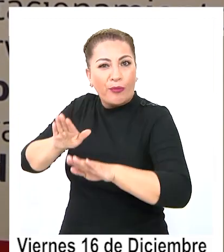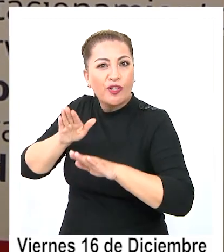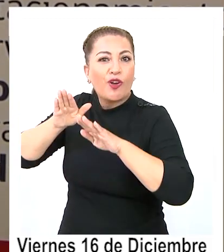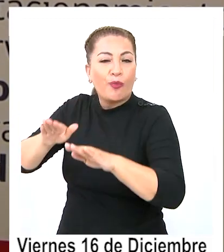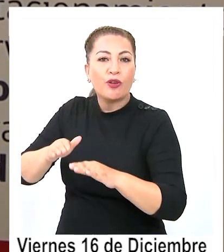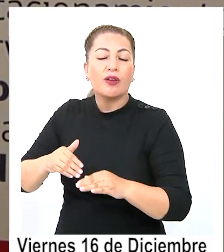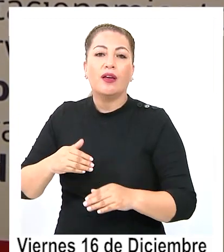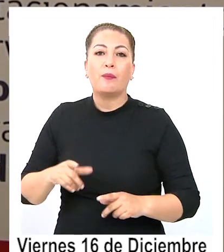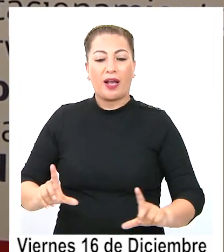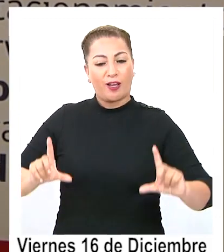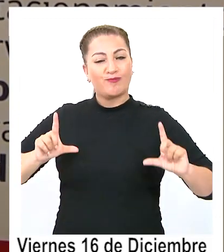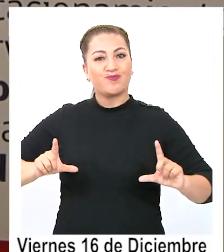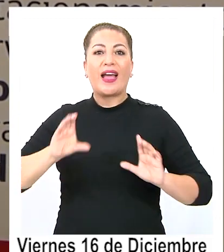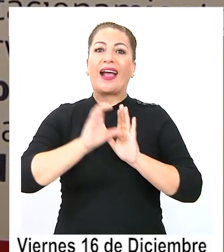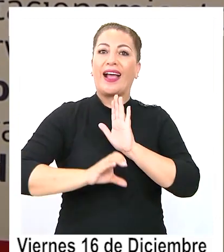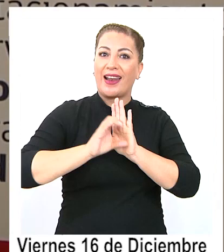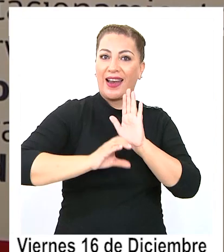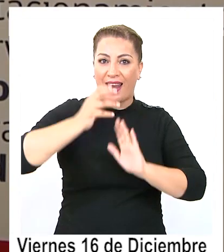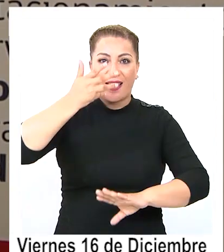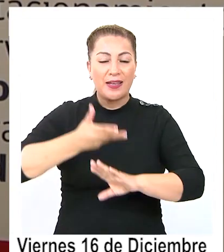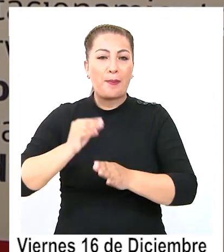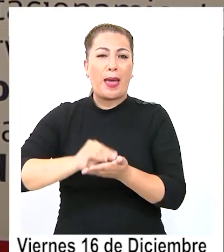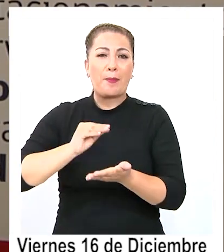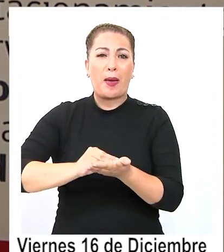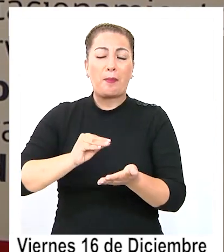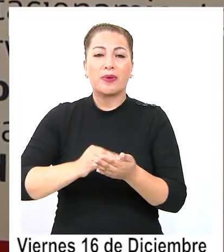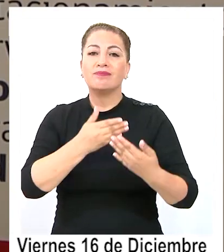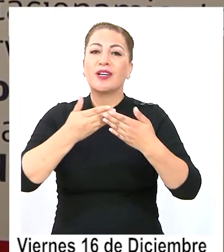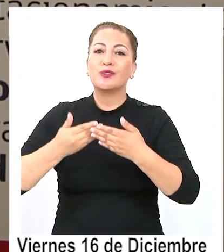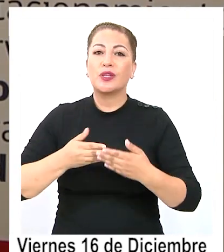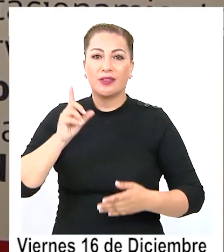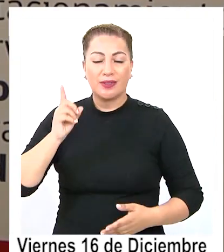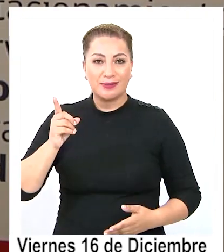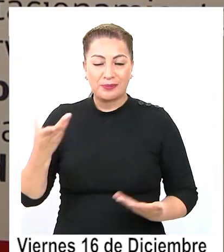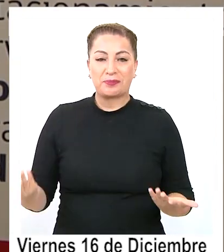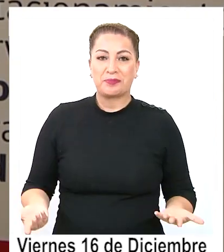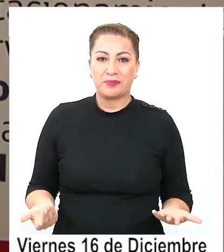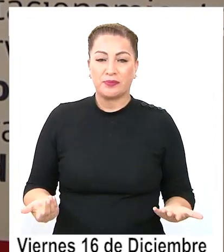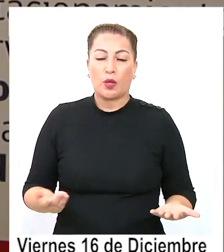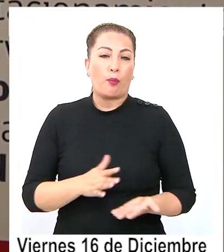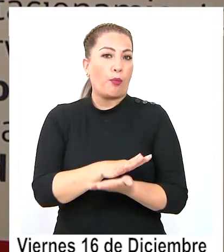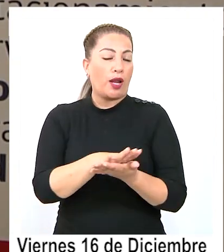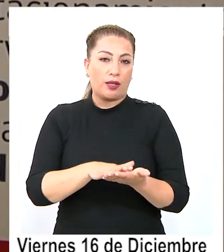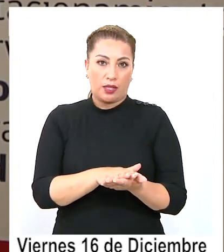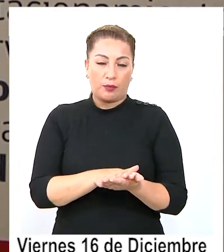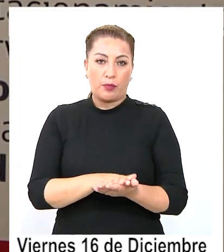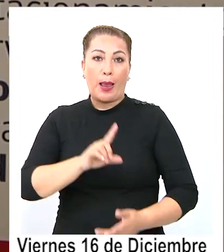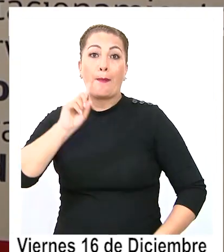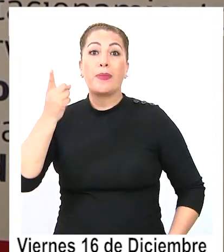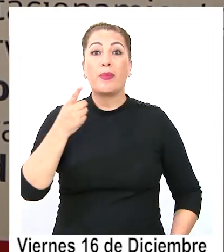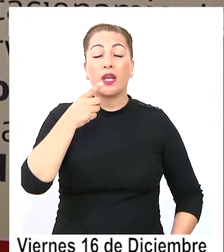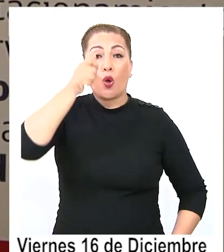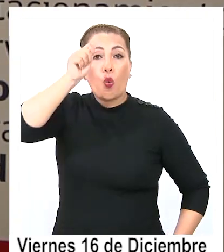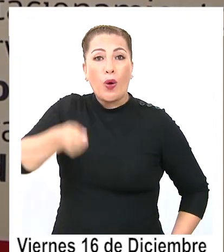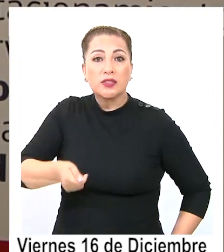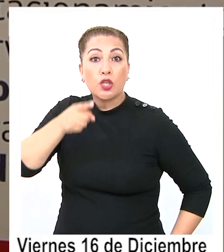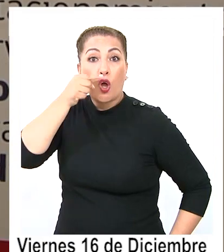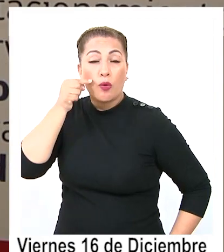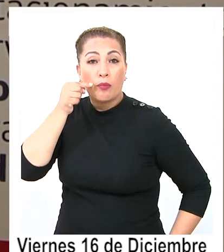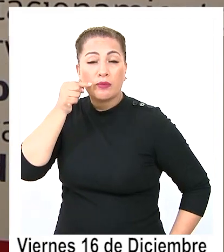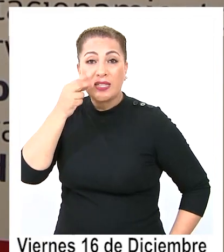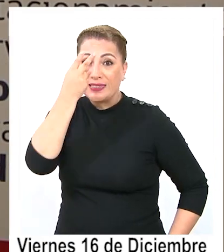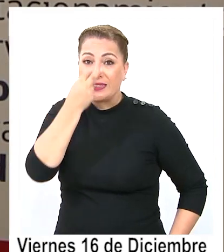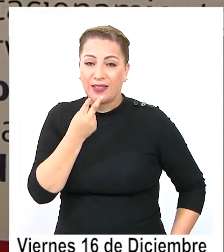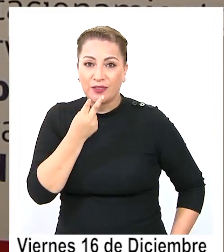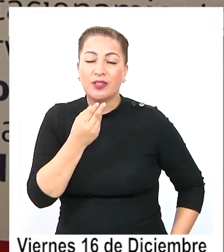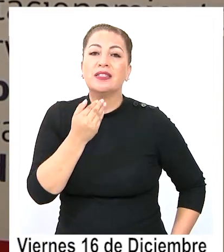que saquen sus carreras y cada vez más tenemos más estudiantes que se benefician con eso. De ahí el ejemplo del primer juez, pero también en